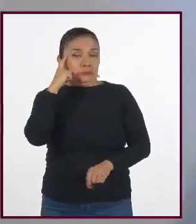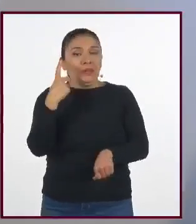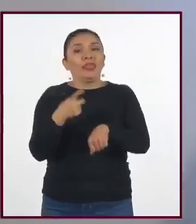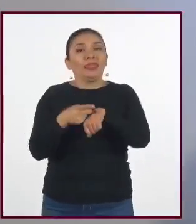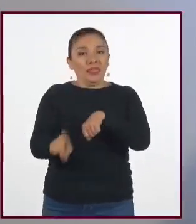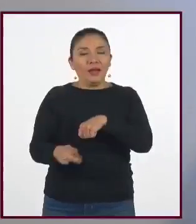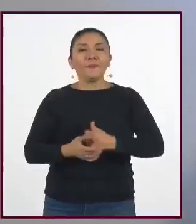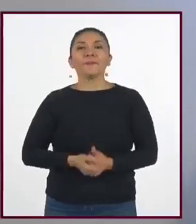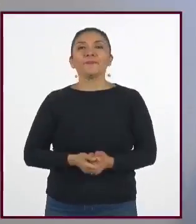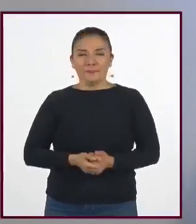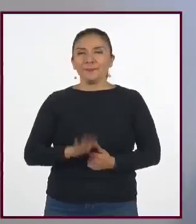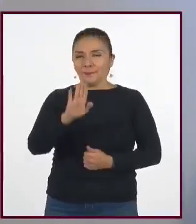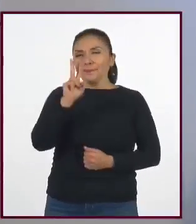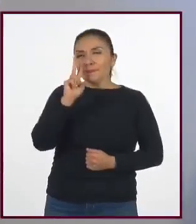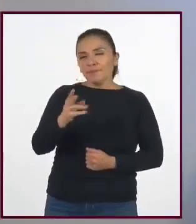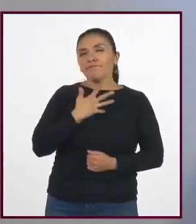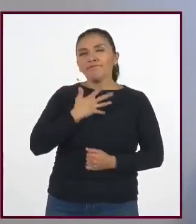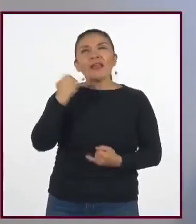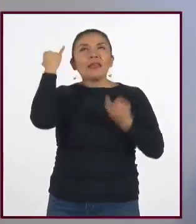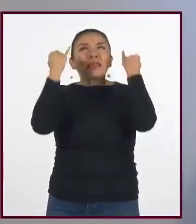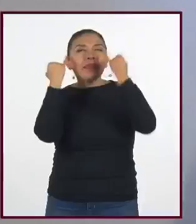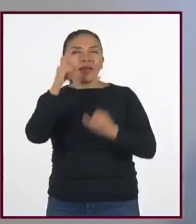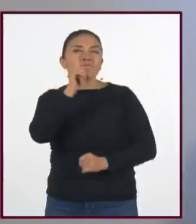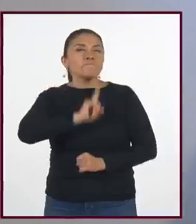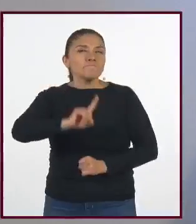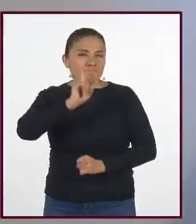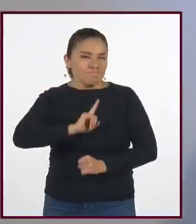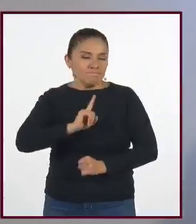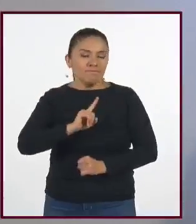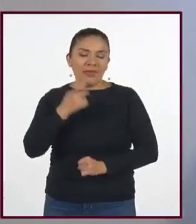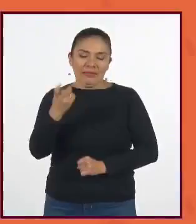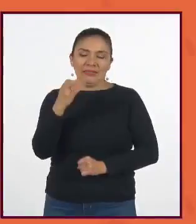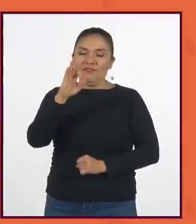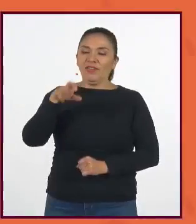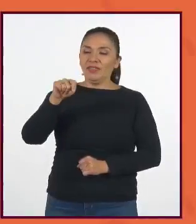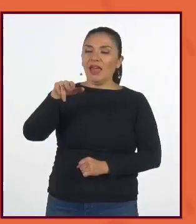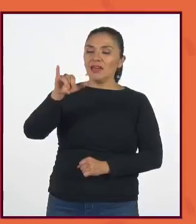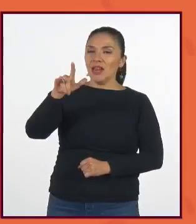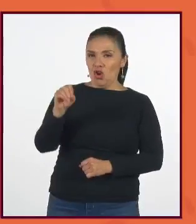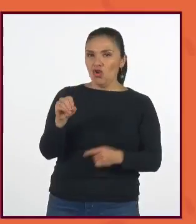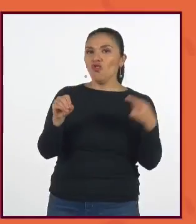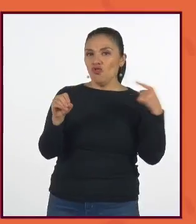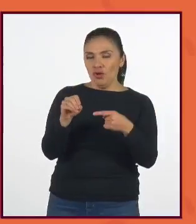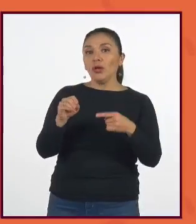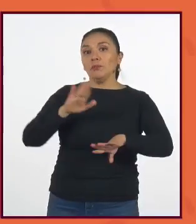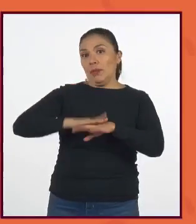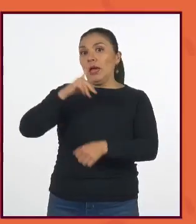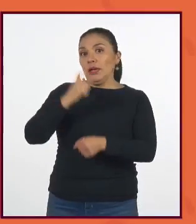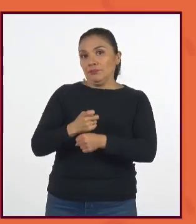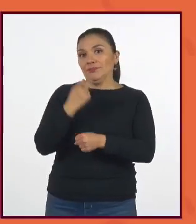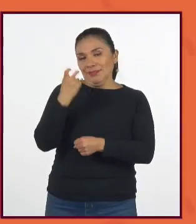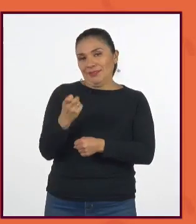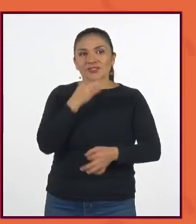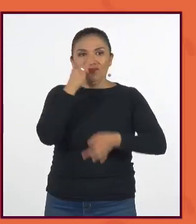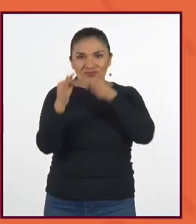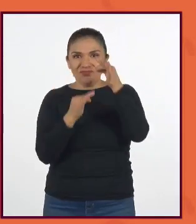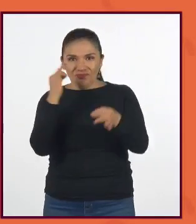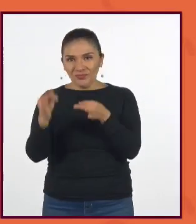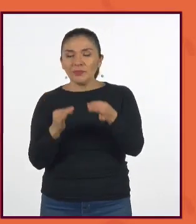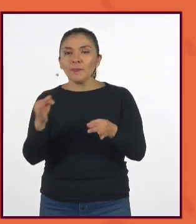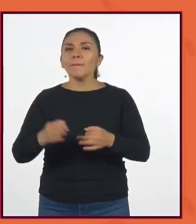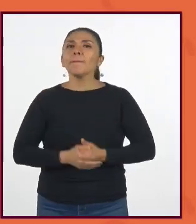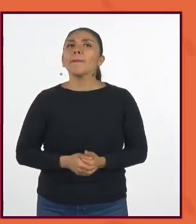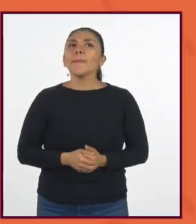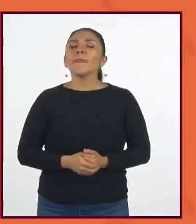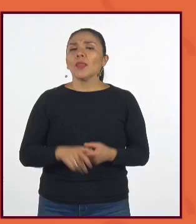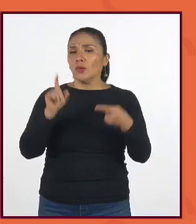Y vamos a revisar algunos mitos y realidades del fentanilo, me parece muy bien, sobre todo tomando en cuenta esta campaña. Y uno